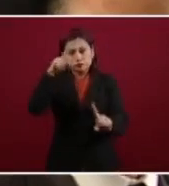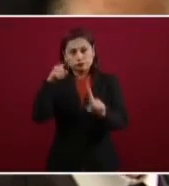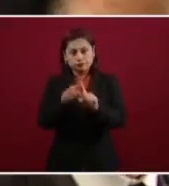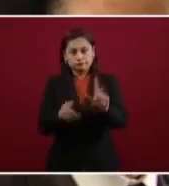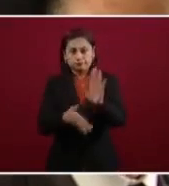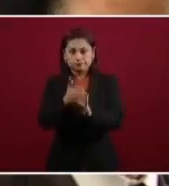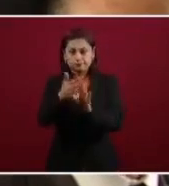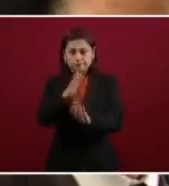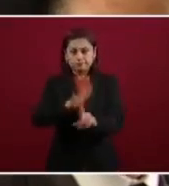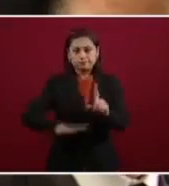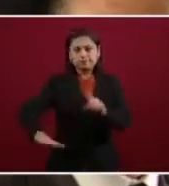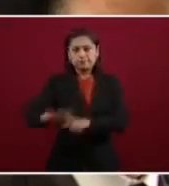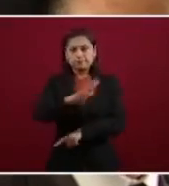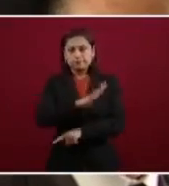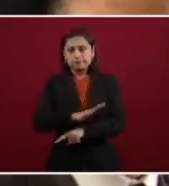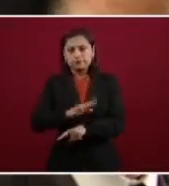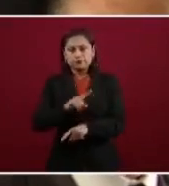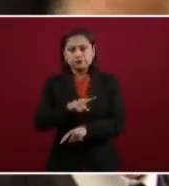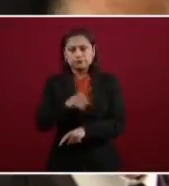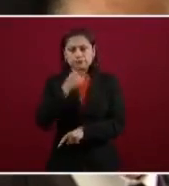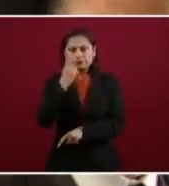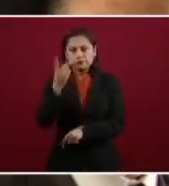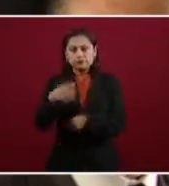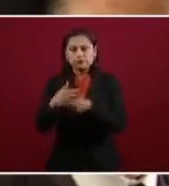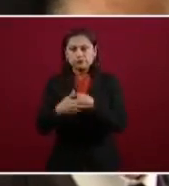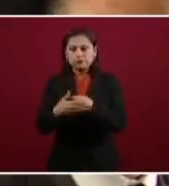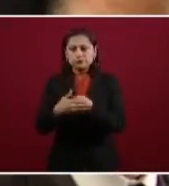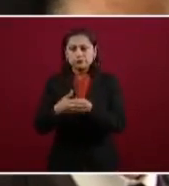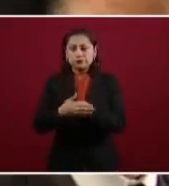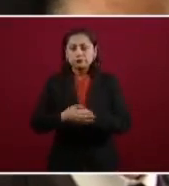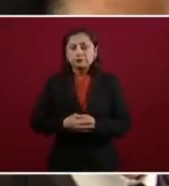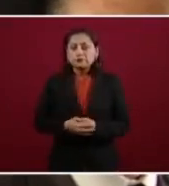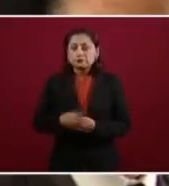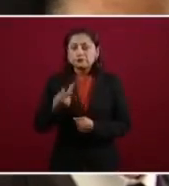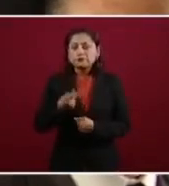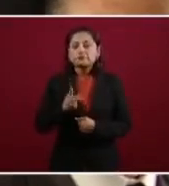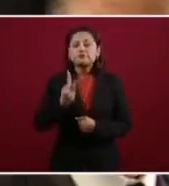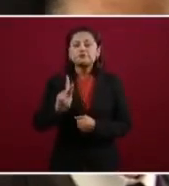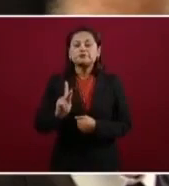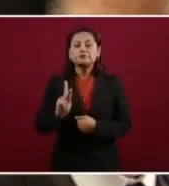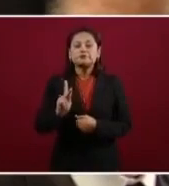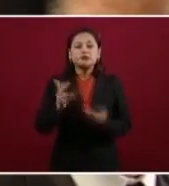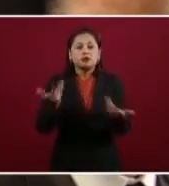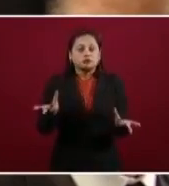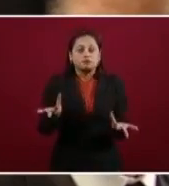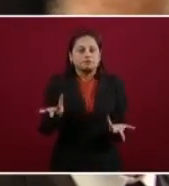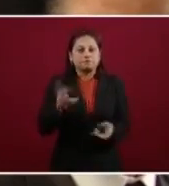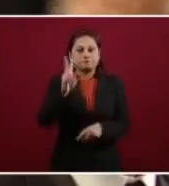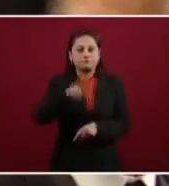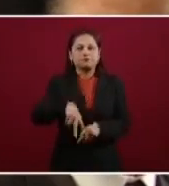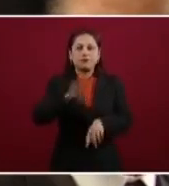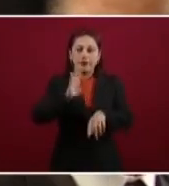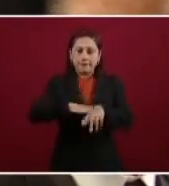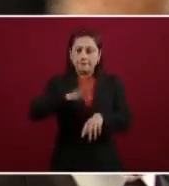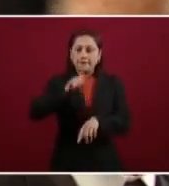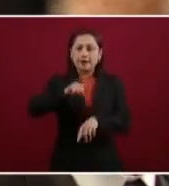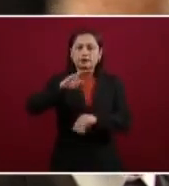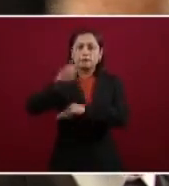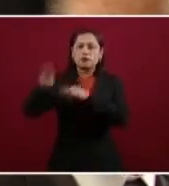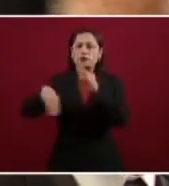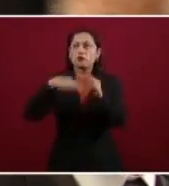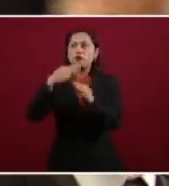usted próximamente adicionalmente tenemos a nivel global un contexto de estancamiento